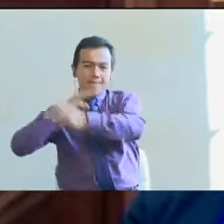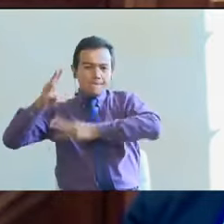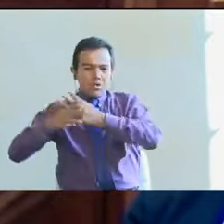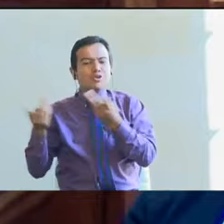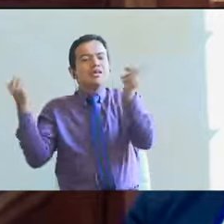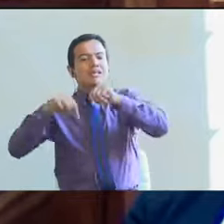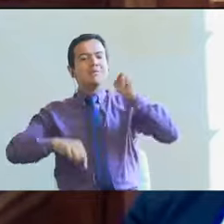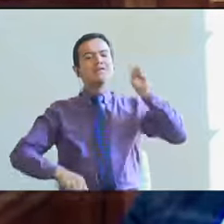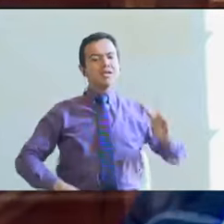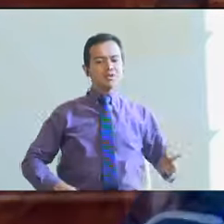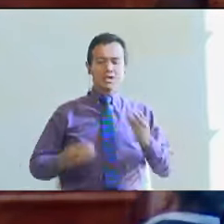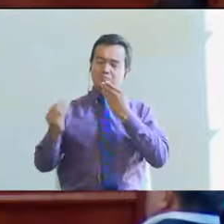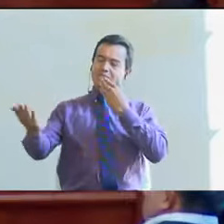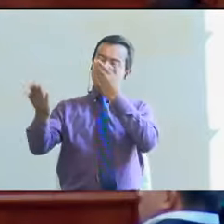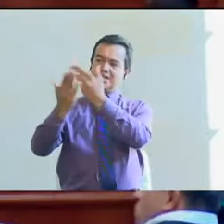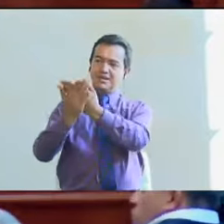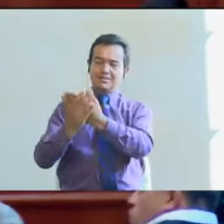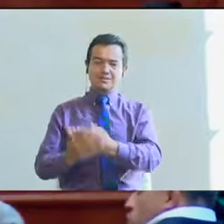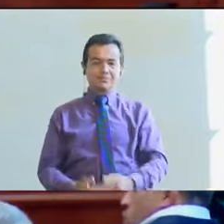Muchísimas